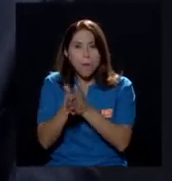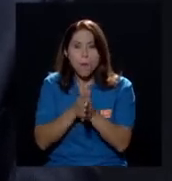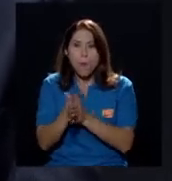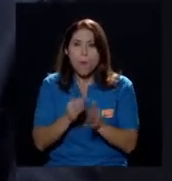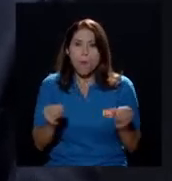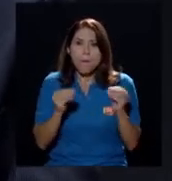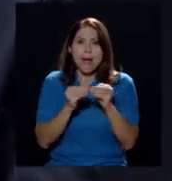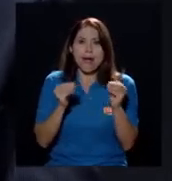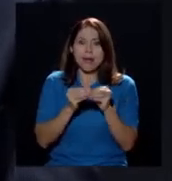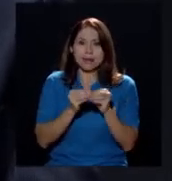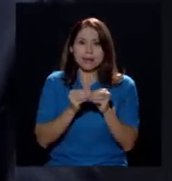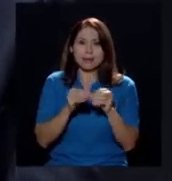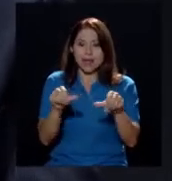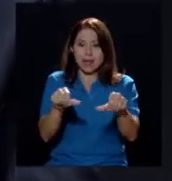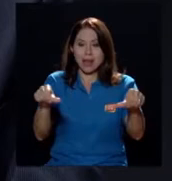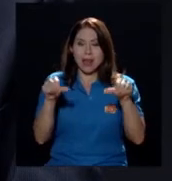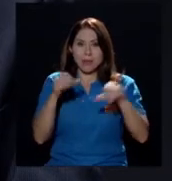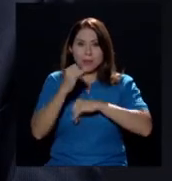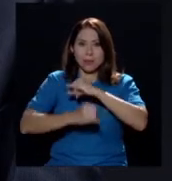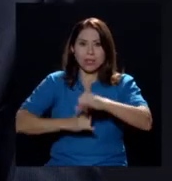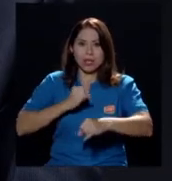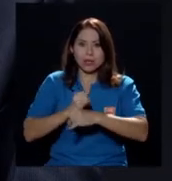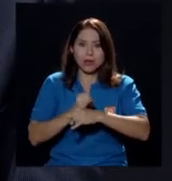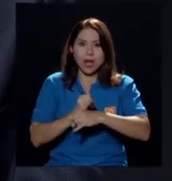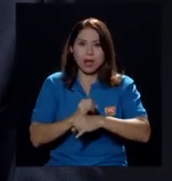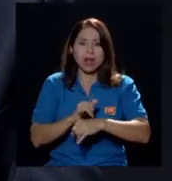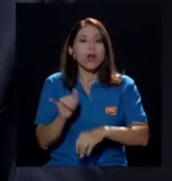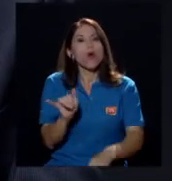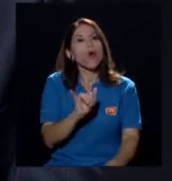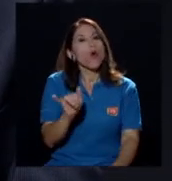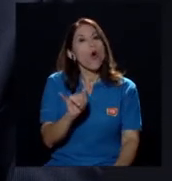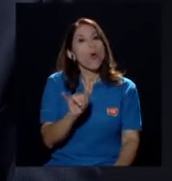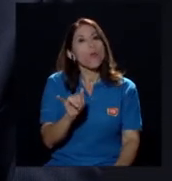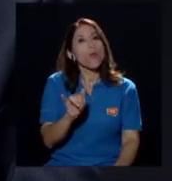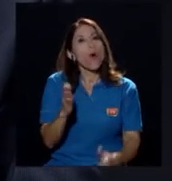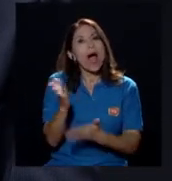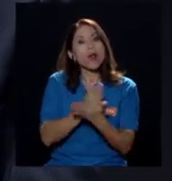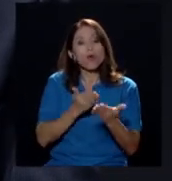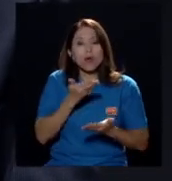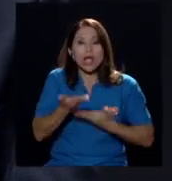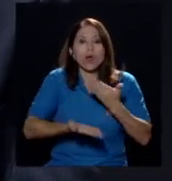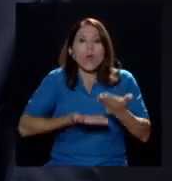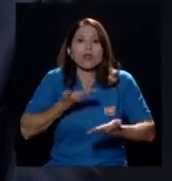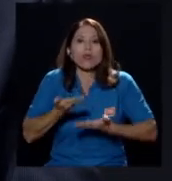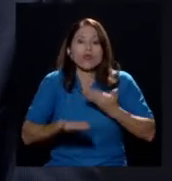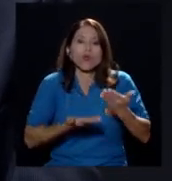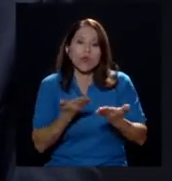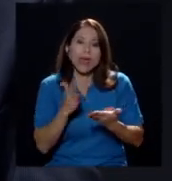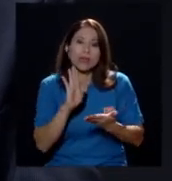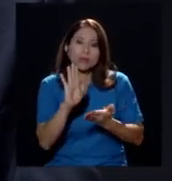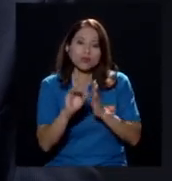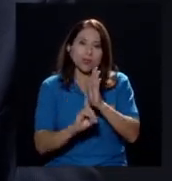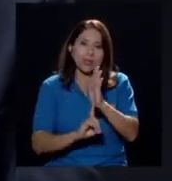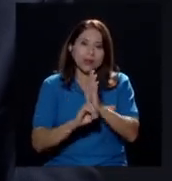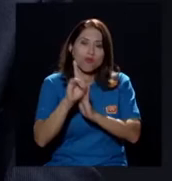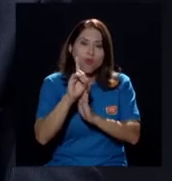más el ámbito internacional como un factor que coadyuve a su desarrollo al